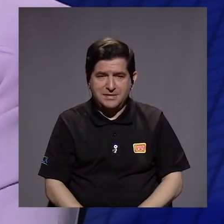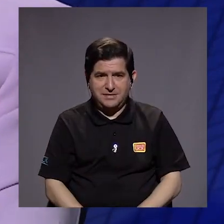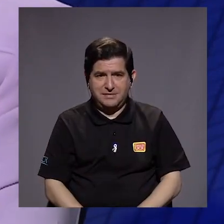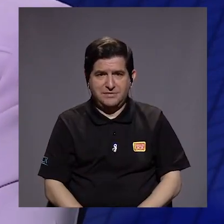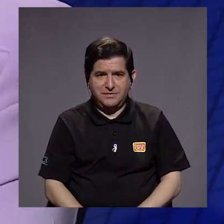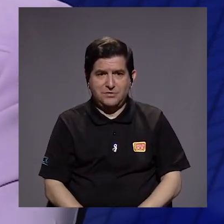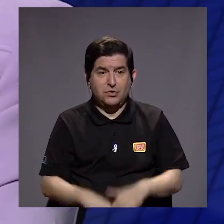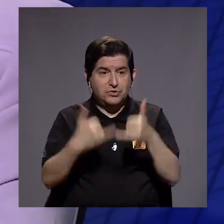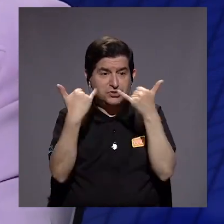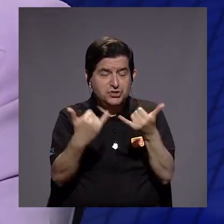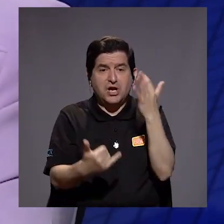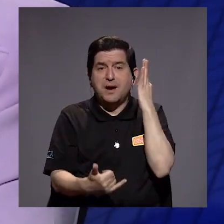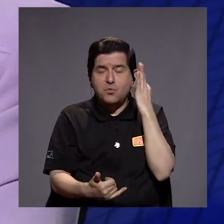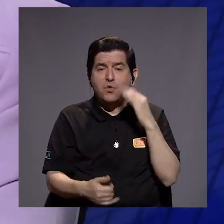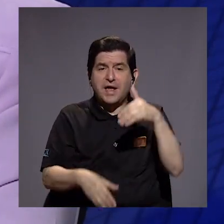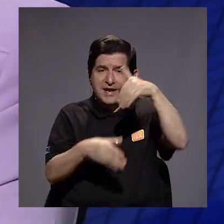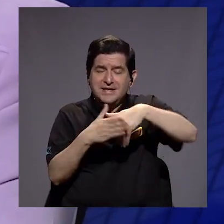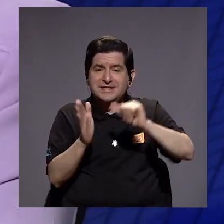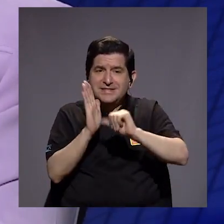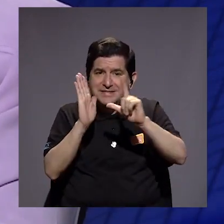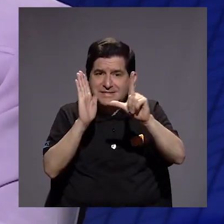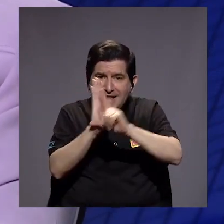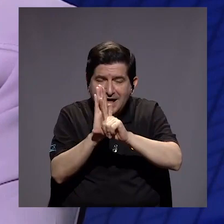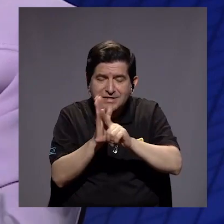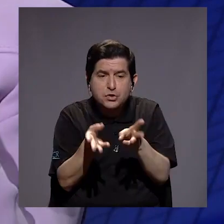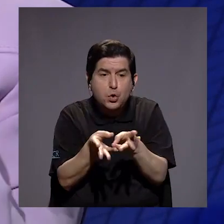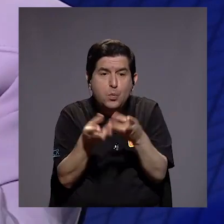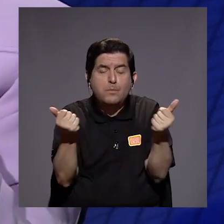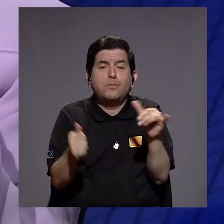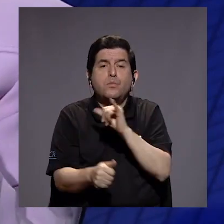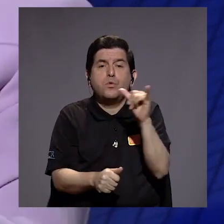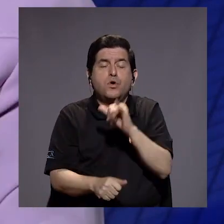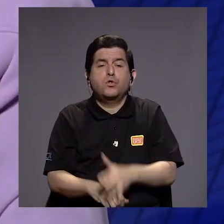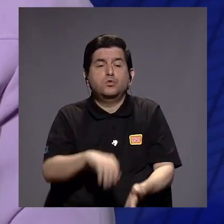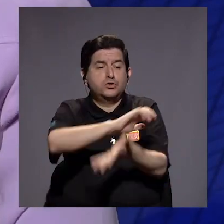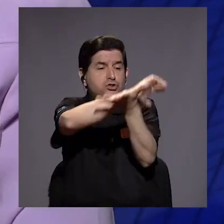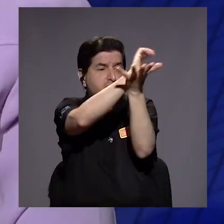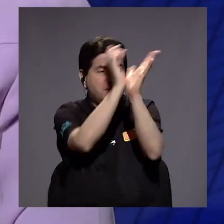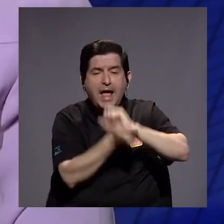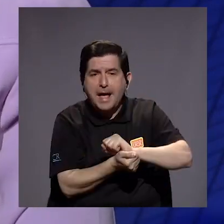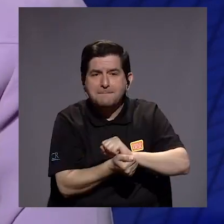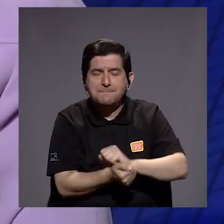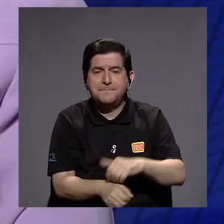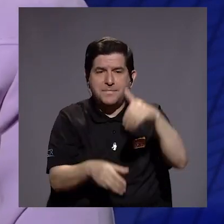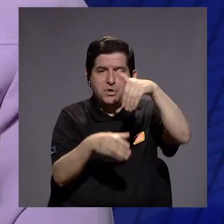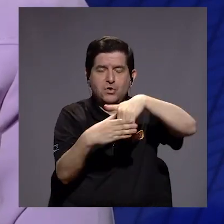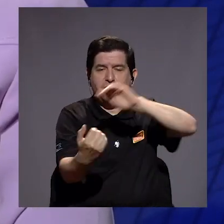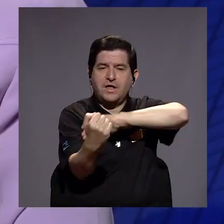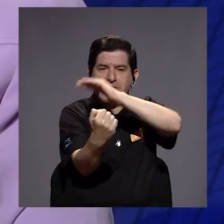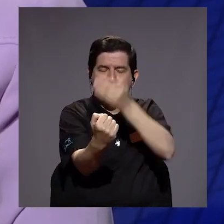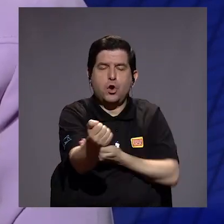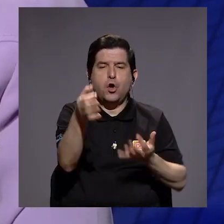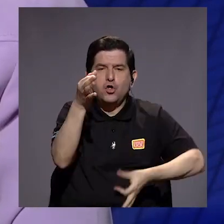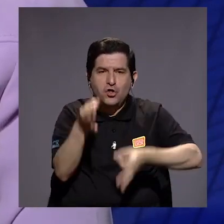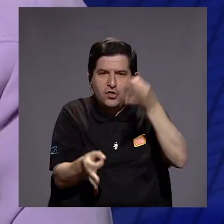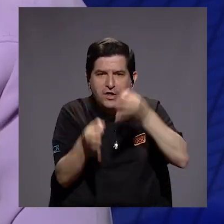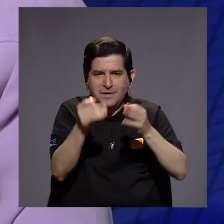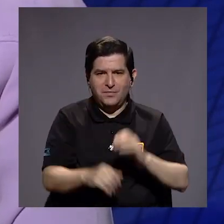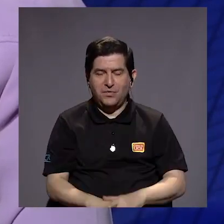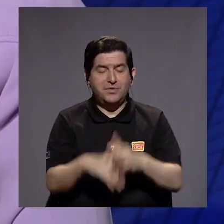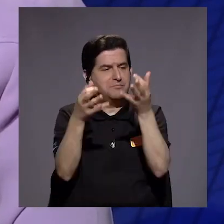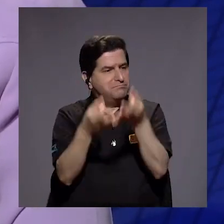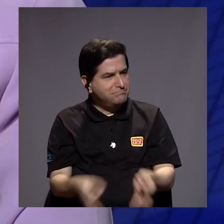hubiesen llegado ya mujeres a la Asamblea Legislativa, genera también un cambio en el Poder Judicial.